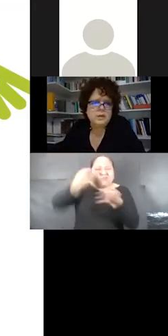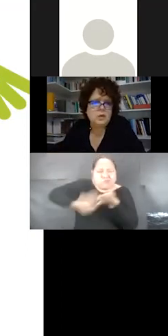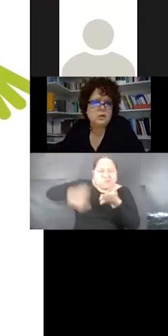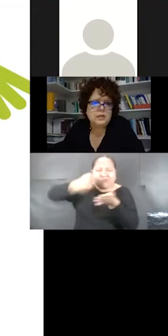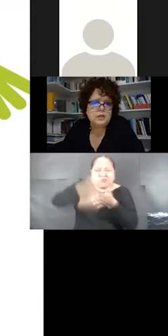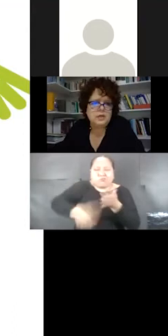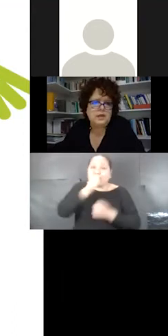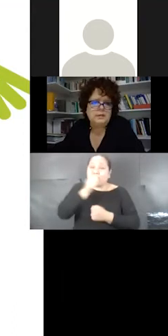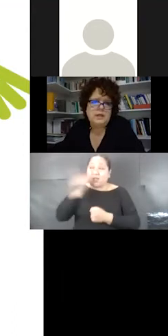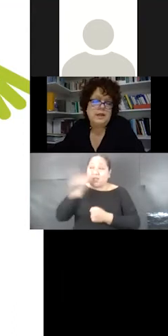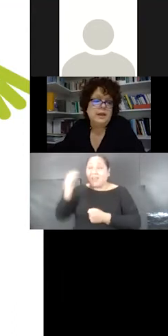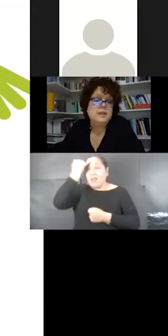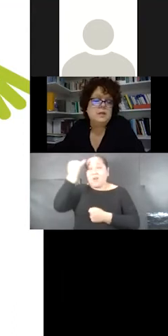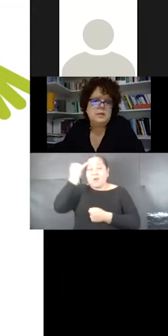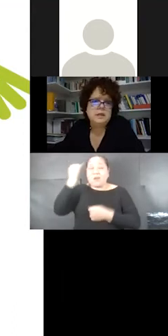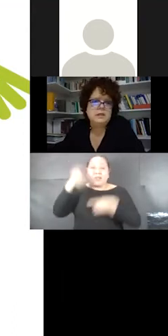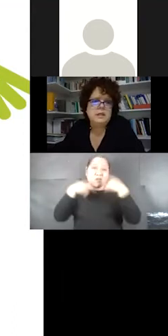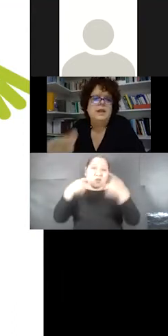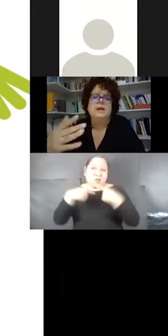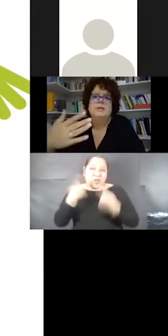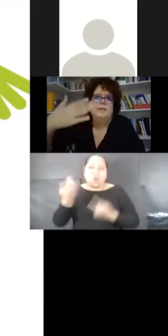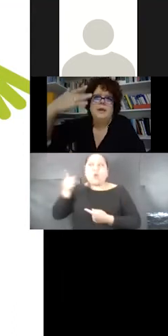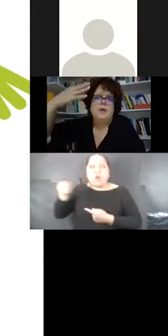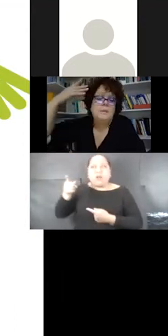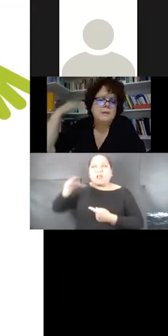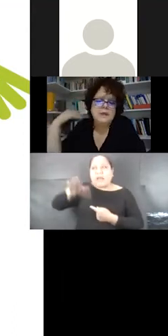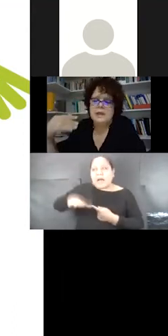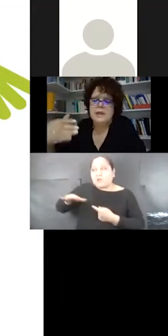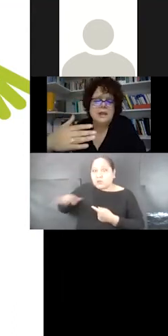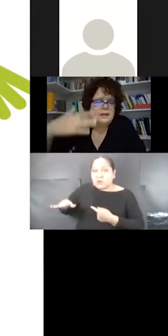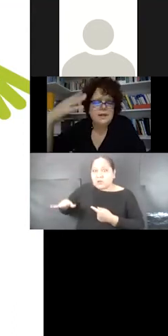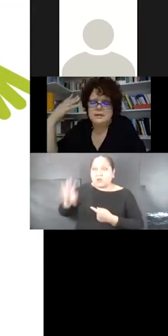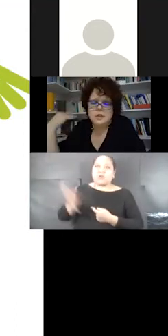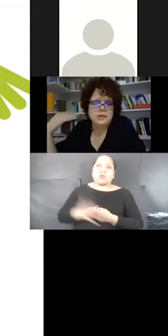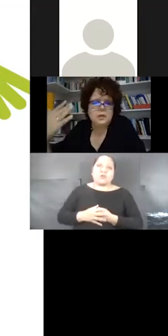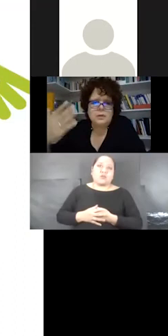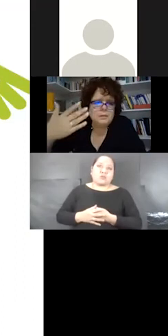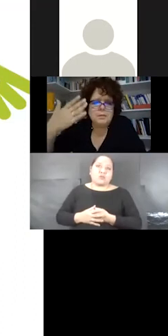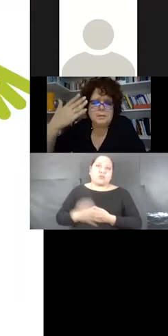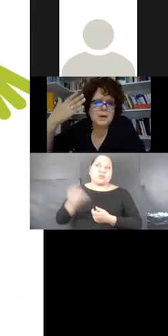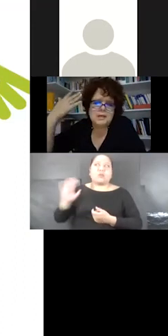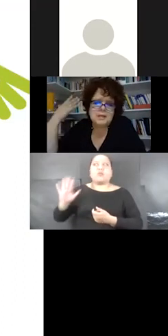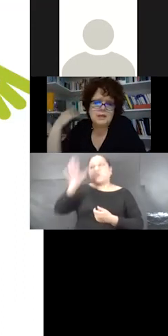ha venido contando desde que él era chico, imagínense, y los papás. Las historias de